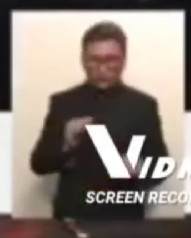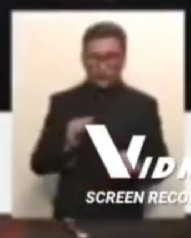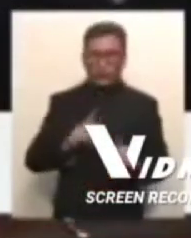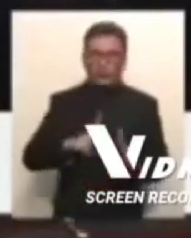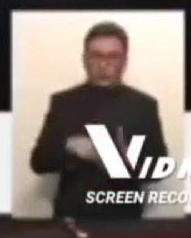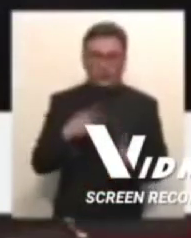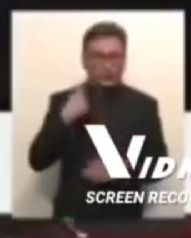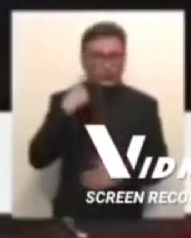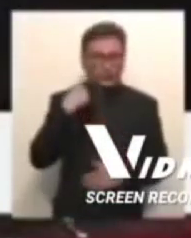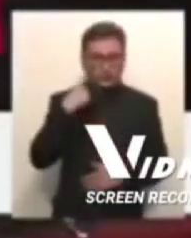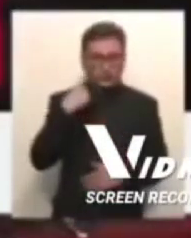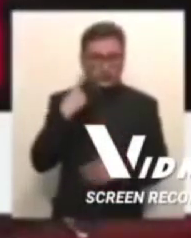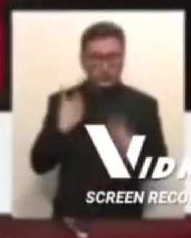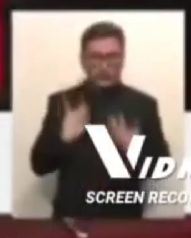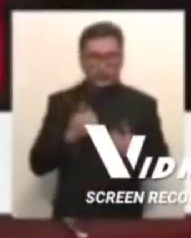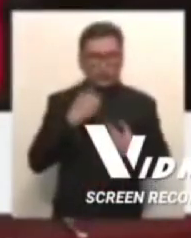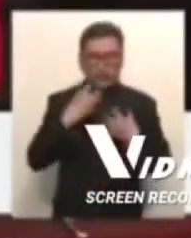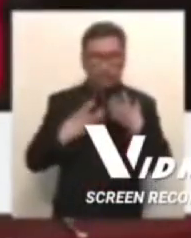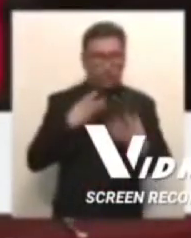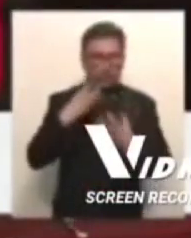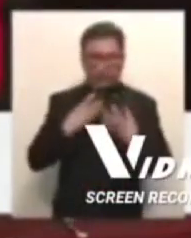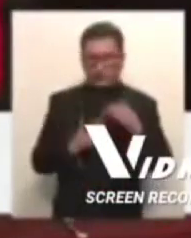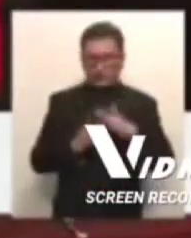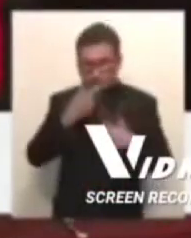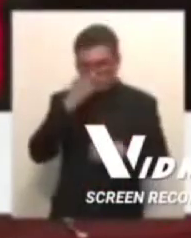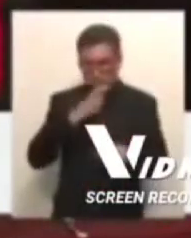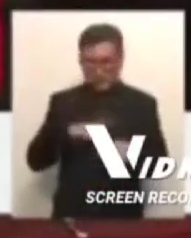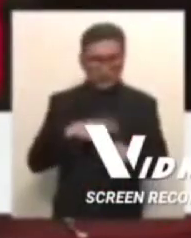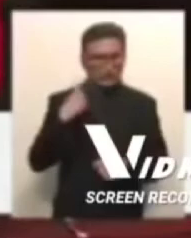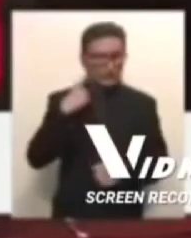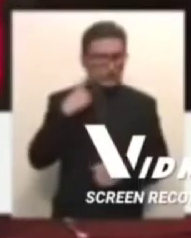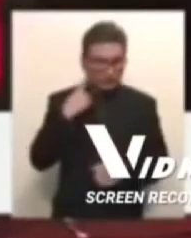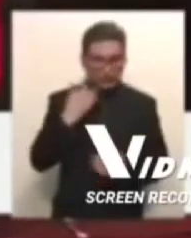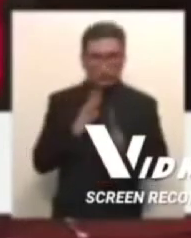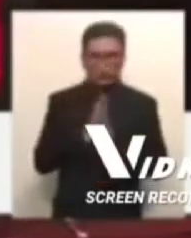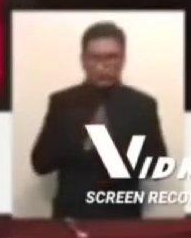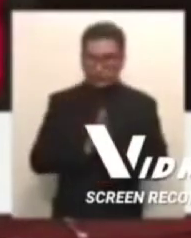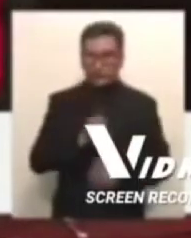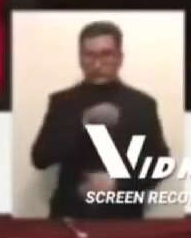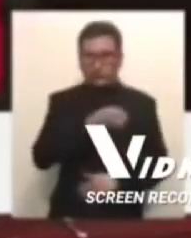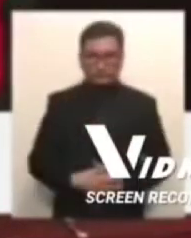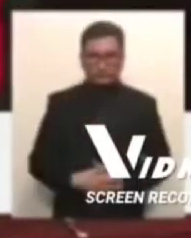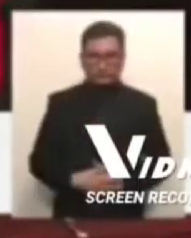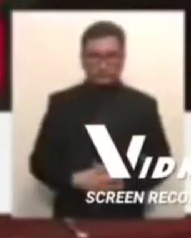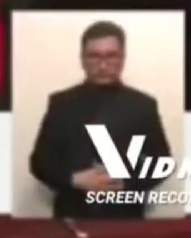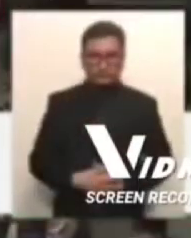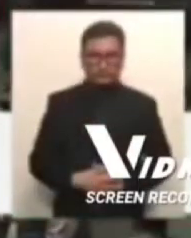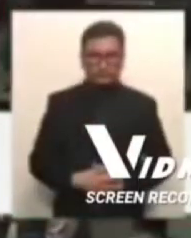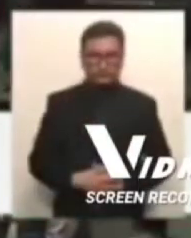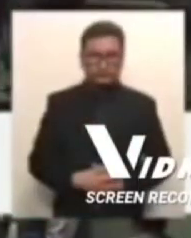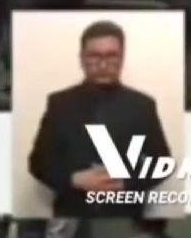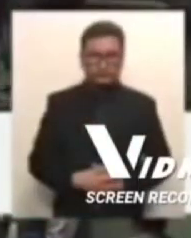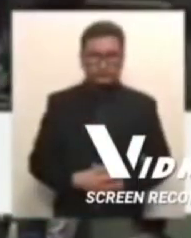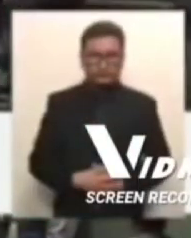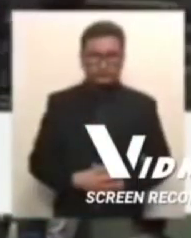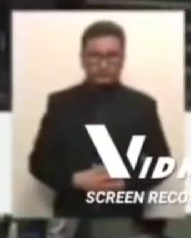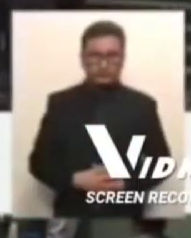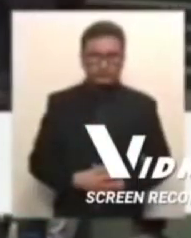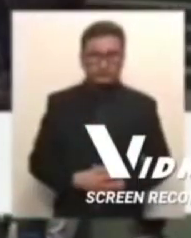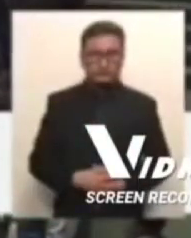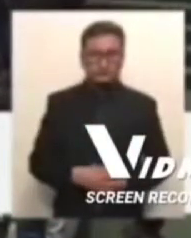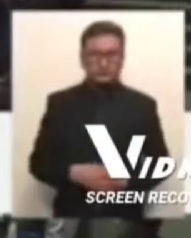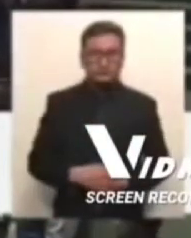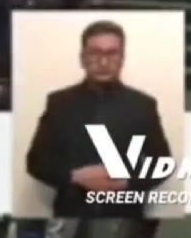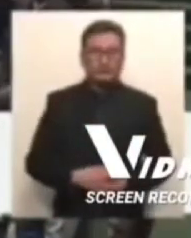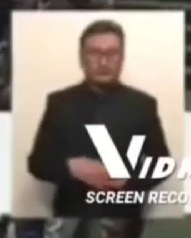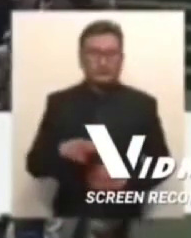nuevamente no se escucha, no se entiende la mesa directiva. Por favor, orden. Concluya, sí. Diputado Noroña. Fernández Noroña.